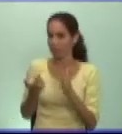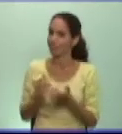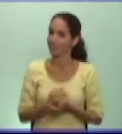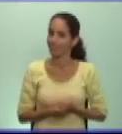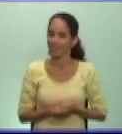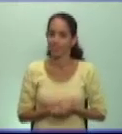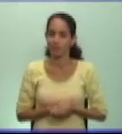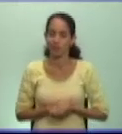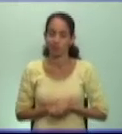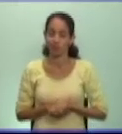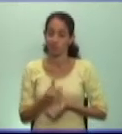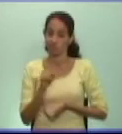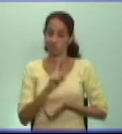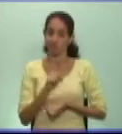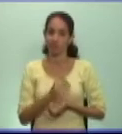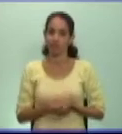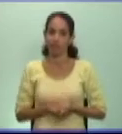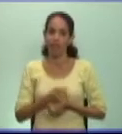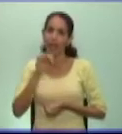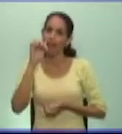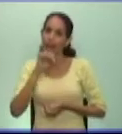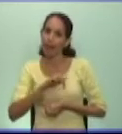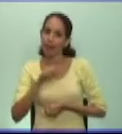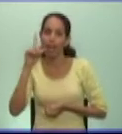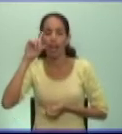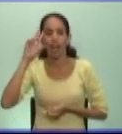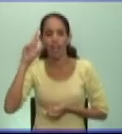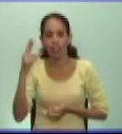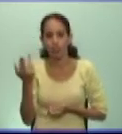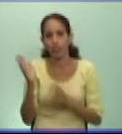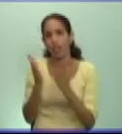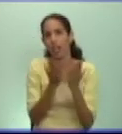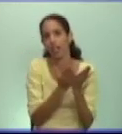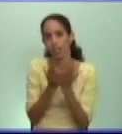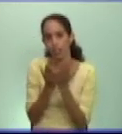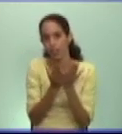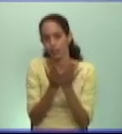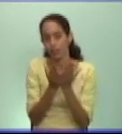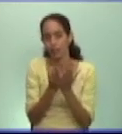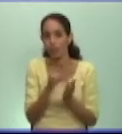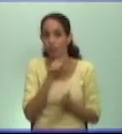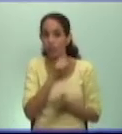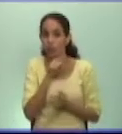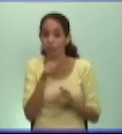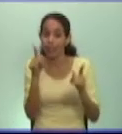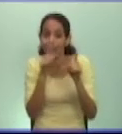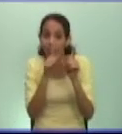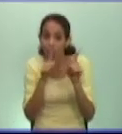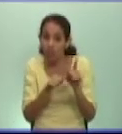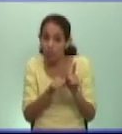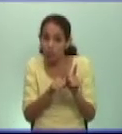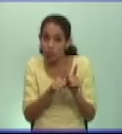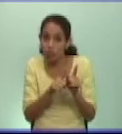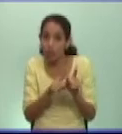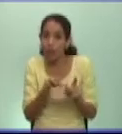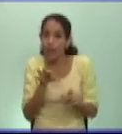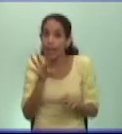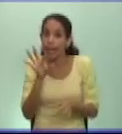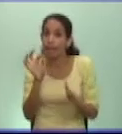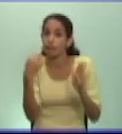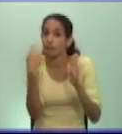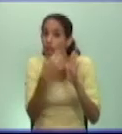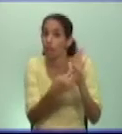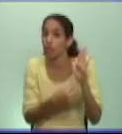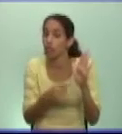más rápido. Lo que estoy es recordando, cuando ustedes hagan la síntesis, elementos que no pueden faltar en todo el recorrido que